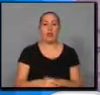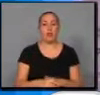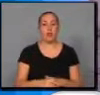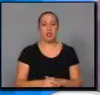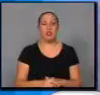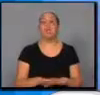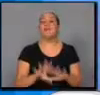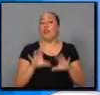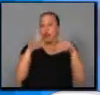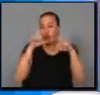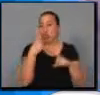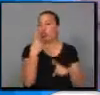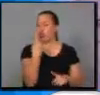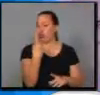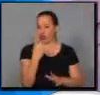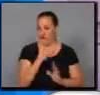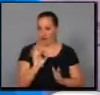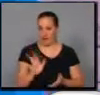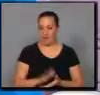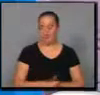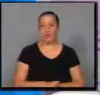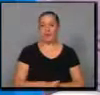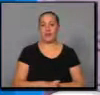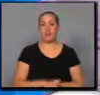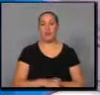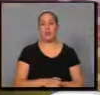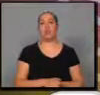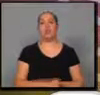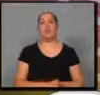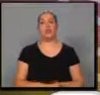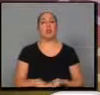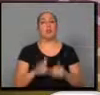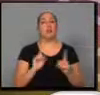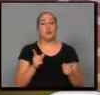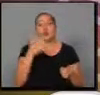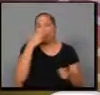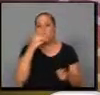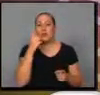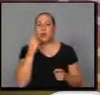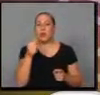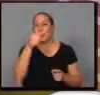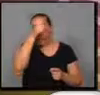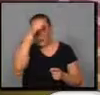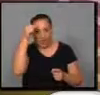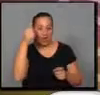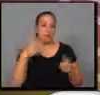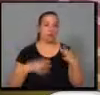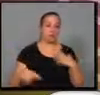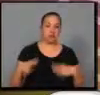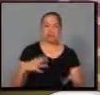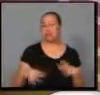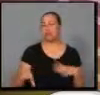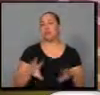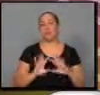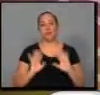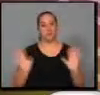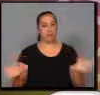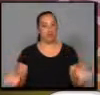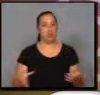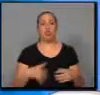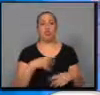en las fotos, claramente, ¿no? Después dice, este es uno de los últimos días de verano, y se hace todo el luquete, va a una terraza, algo, y